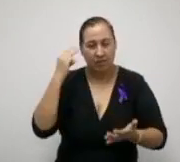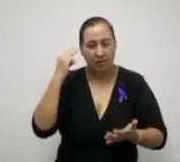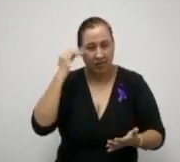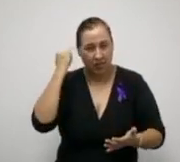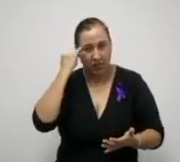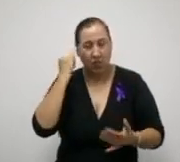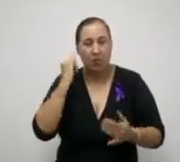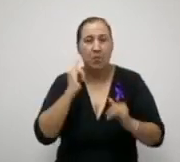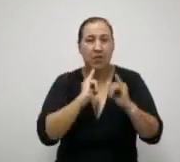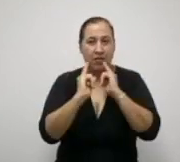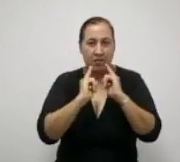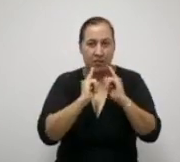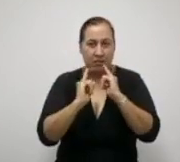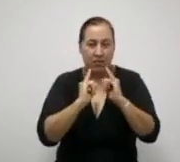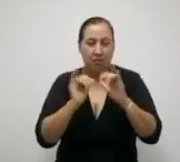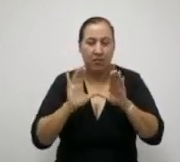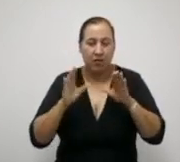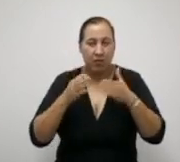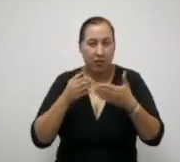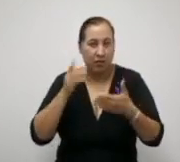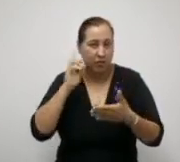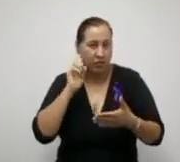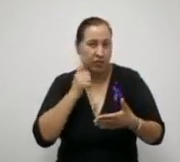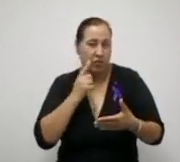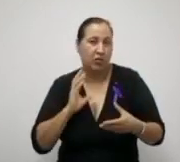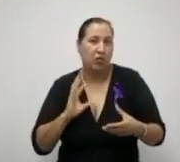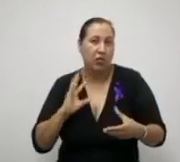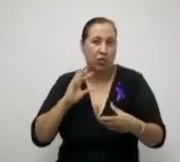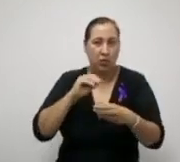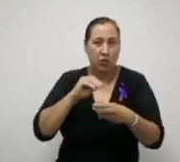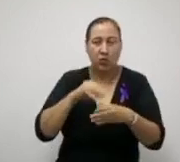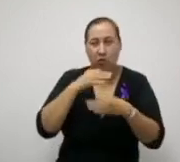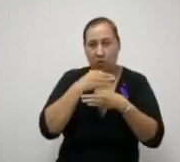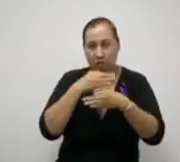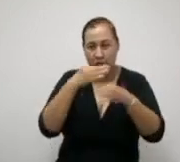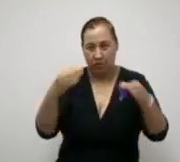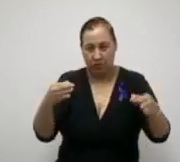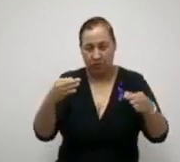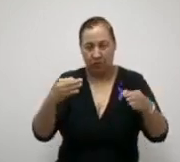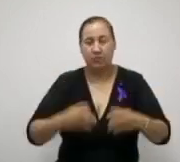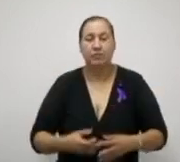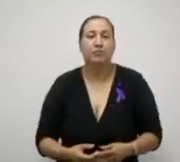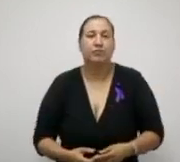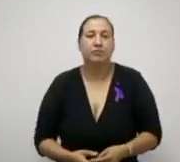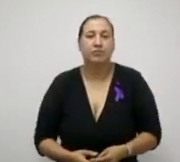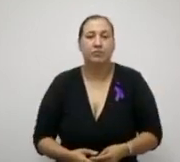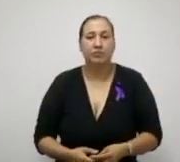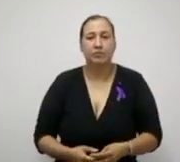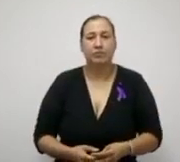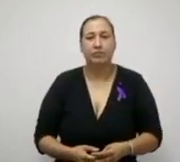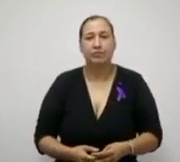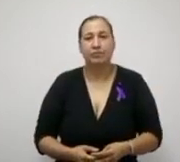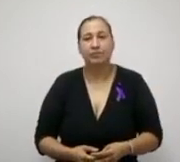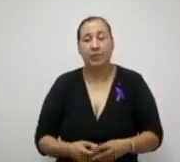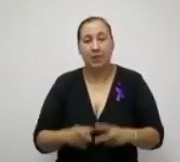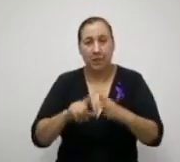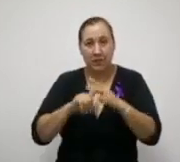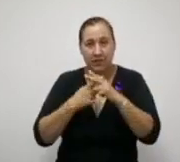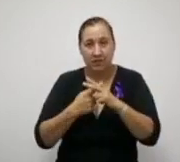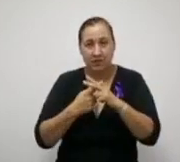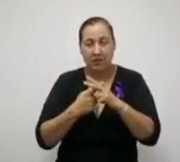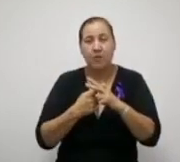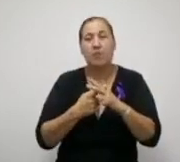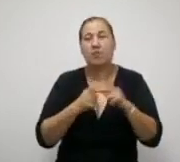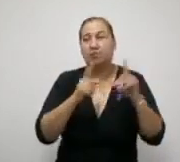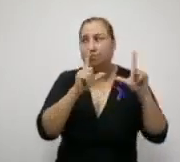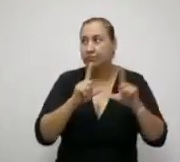Andrade el día de hoy por permitirnos incluir a la población silente con la interpretación de la lengua de señas mexicana. Iniciamos con esta nuestra